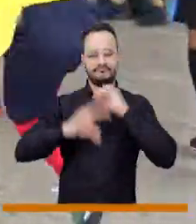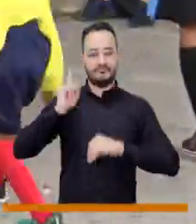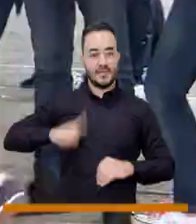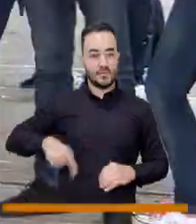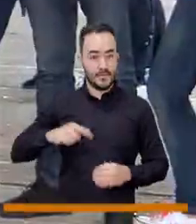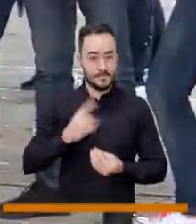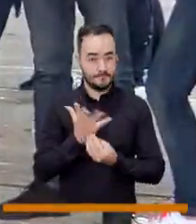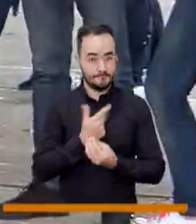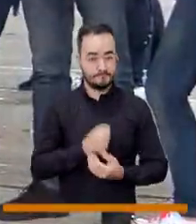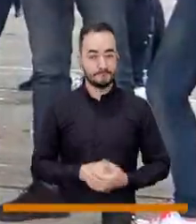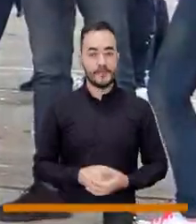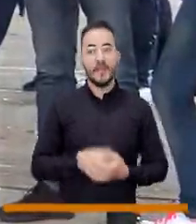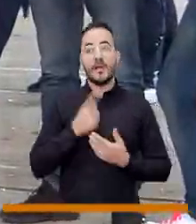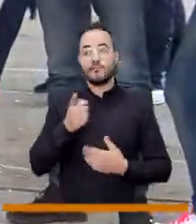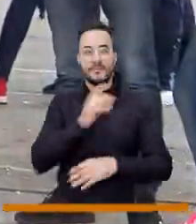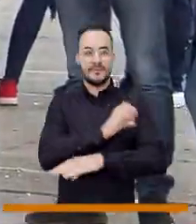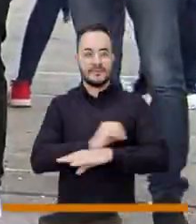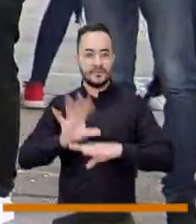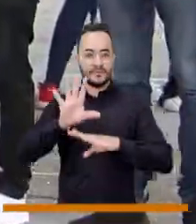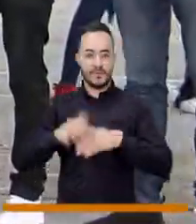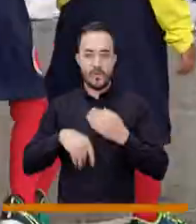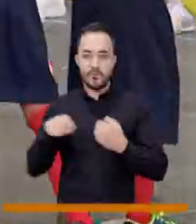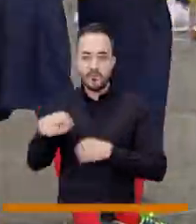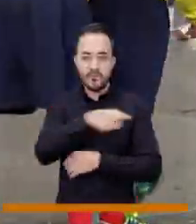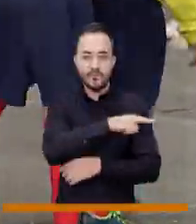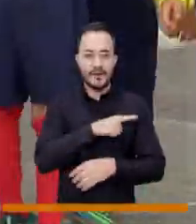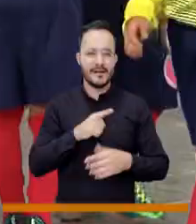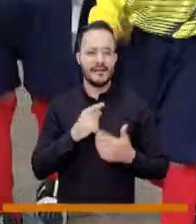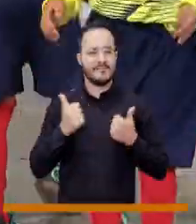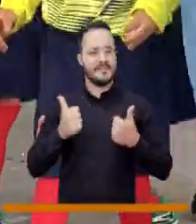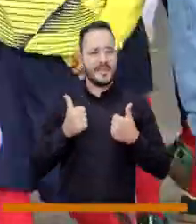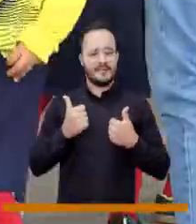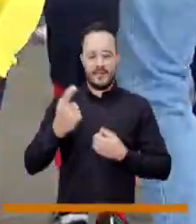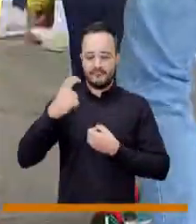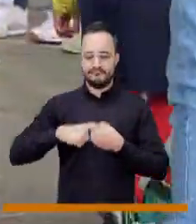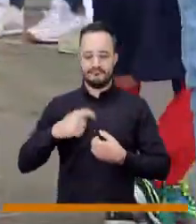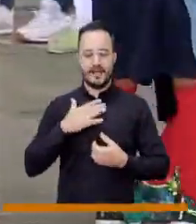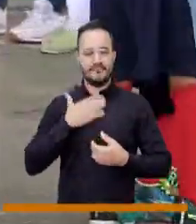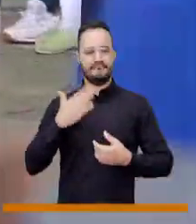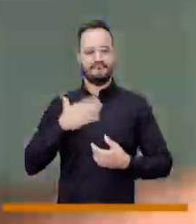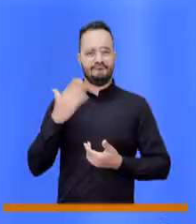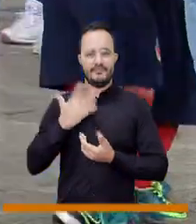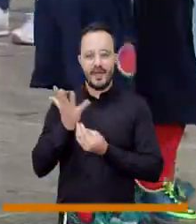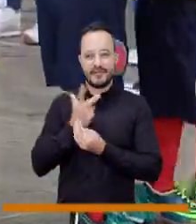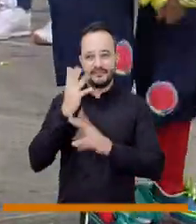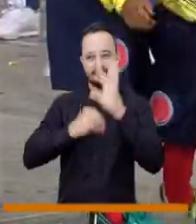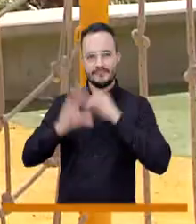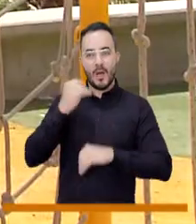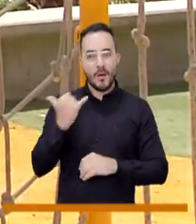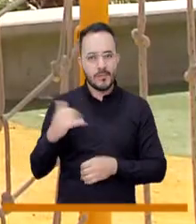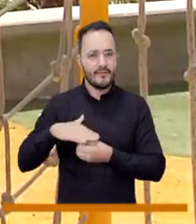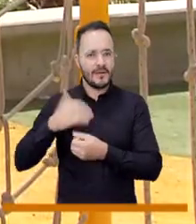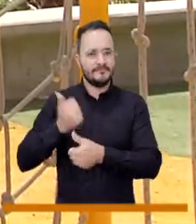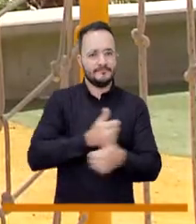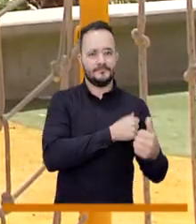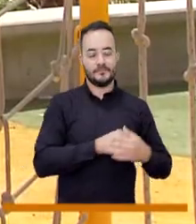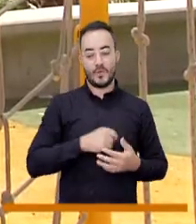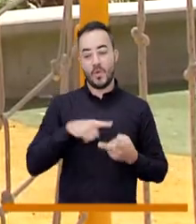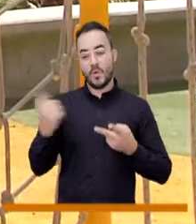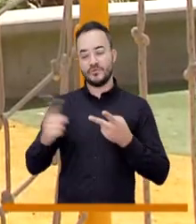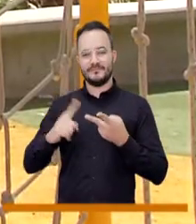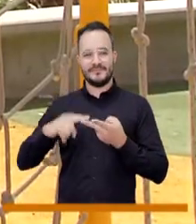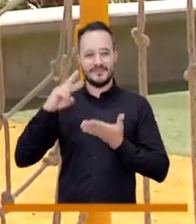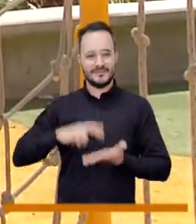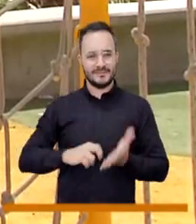de arte, que los buen comienzos y cada institución educativa de Medellín tenga una escuela de arte. Lo mismo con las escuelas populares